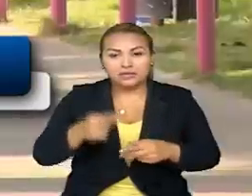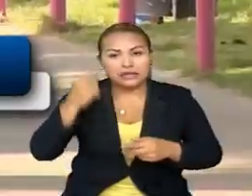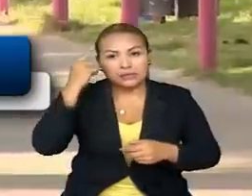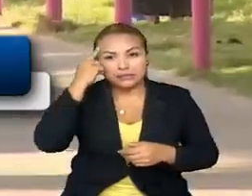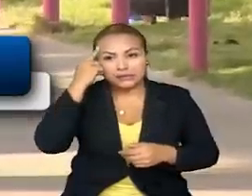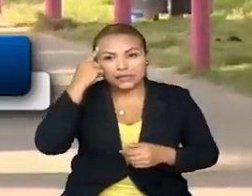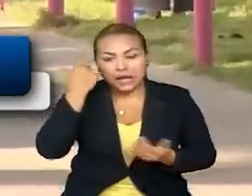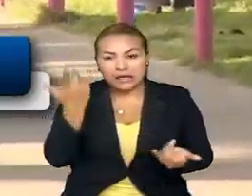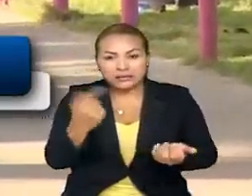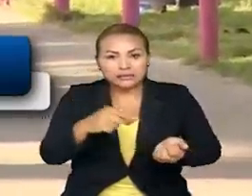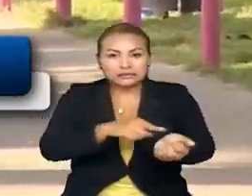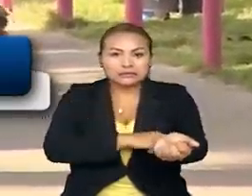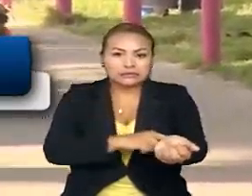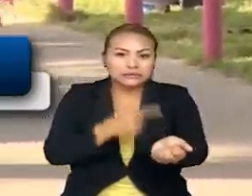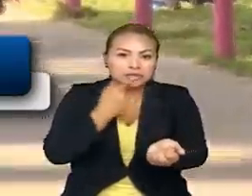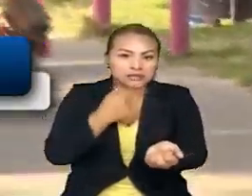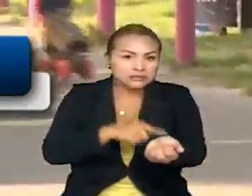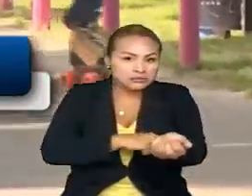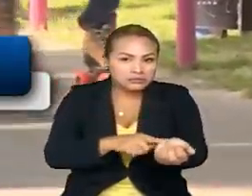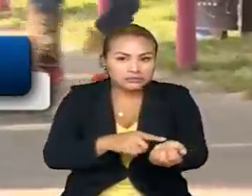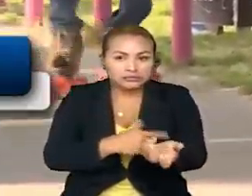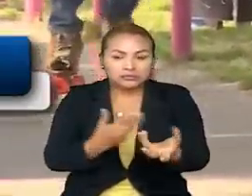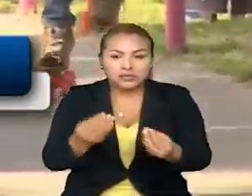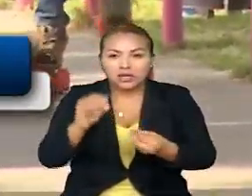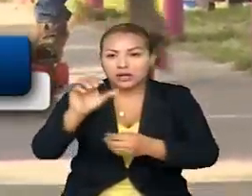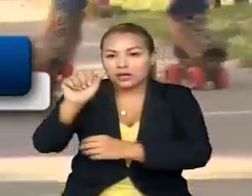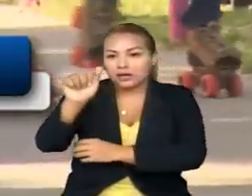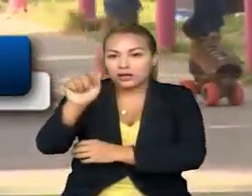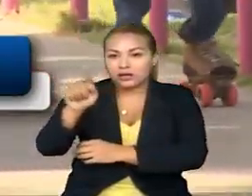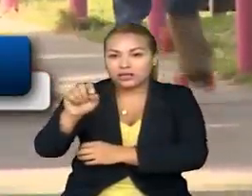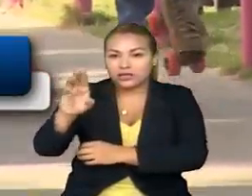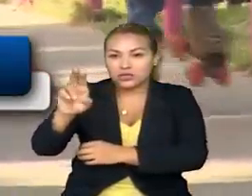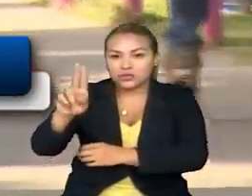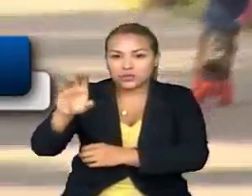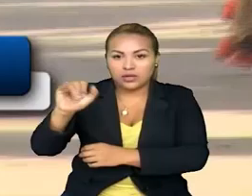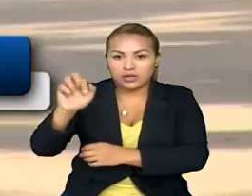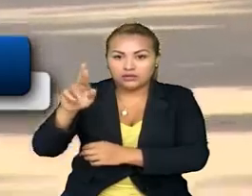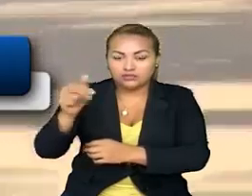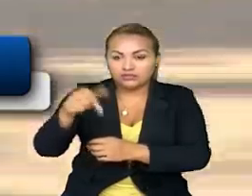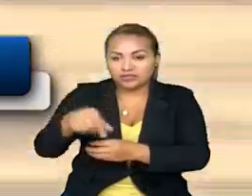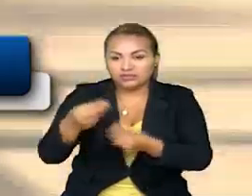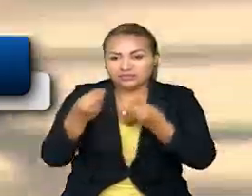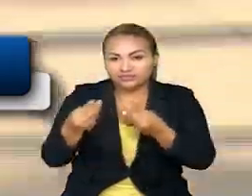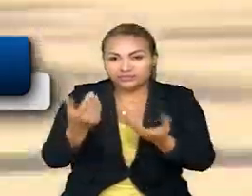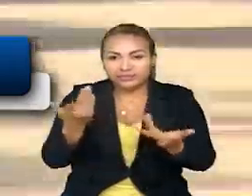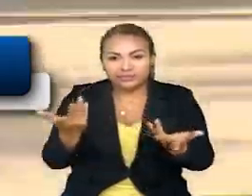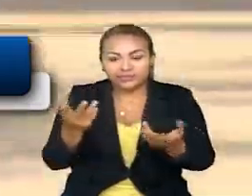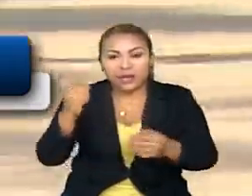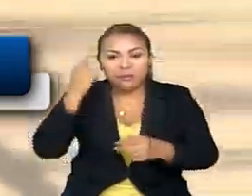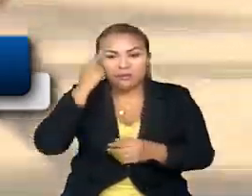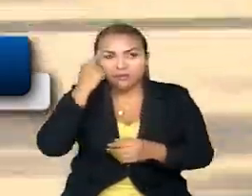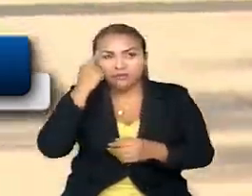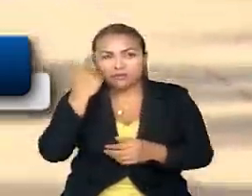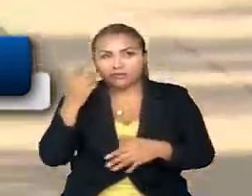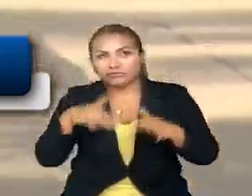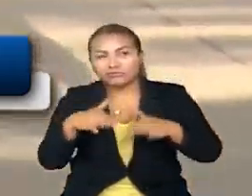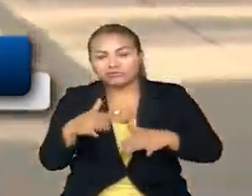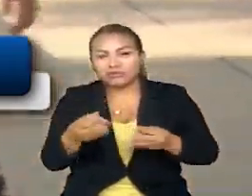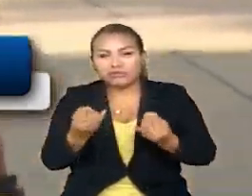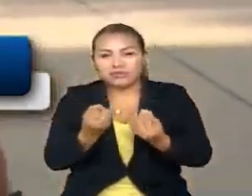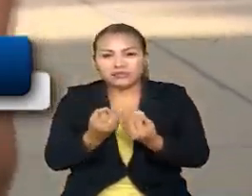porque se me decir van lo oído y tengo dolores de cabeza intenso días entre semana vos qué pensás te estás pensando en